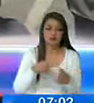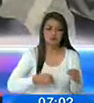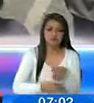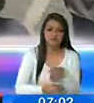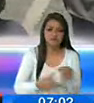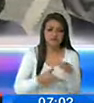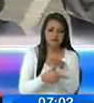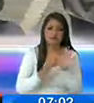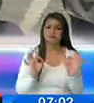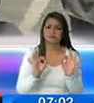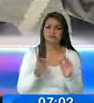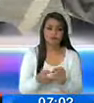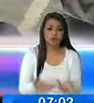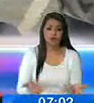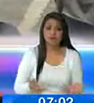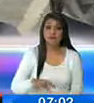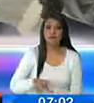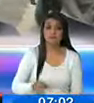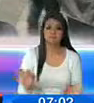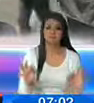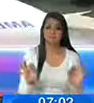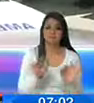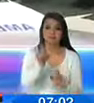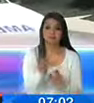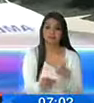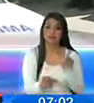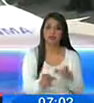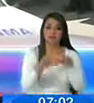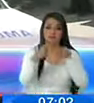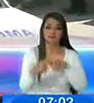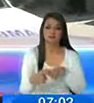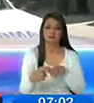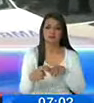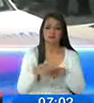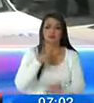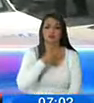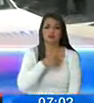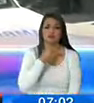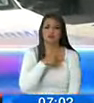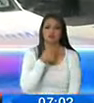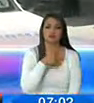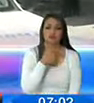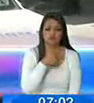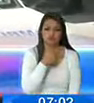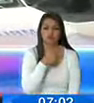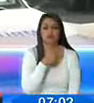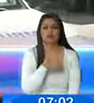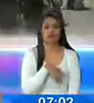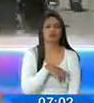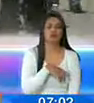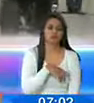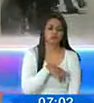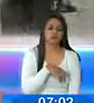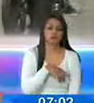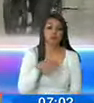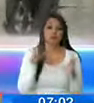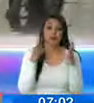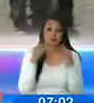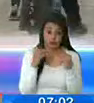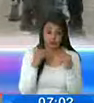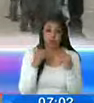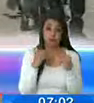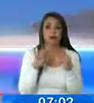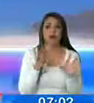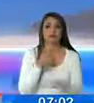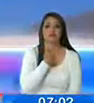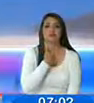Las cosas de valor no desaparecieron a las víctimas, como que les ganó el cansancio debido a una larga jornada de ingesta de